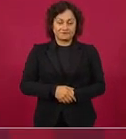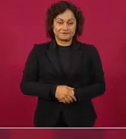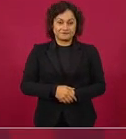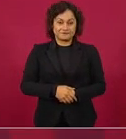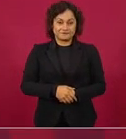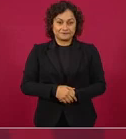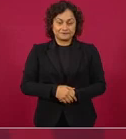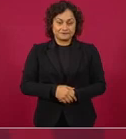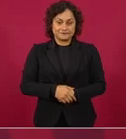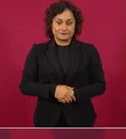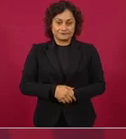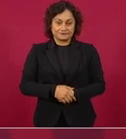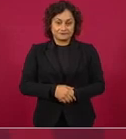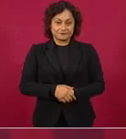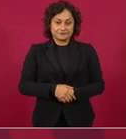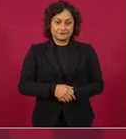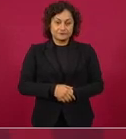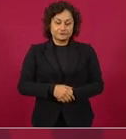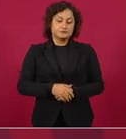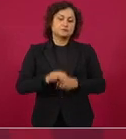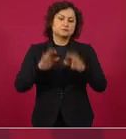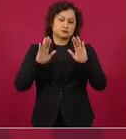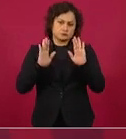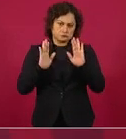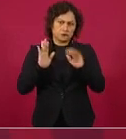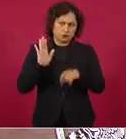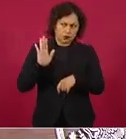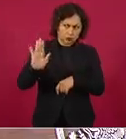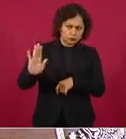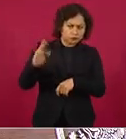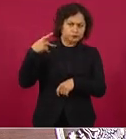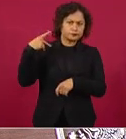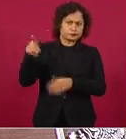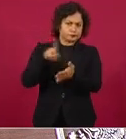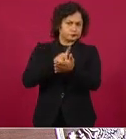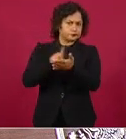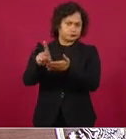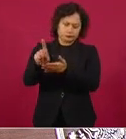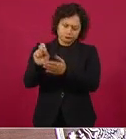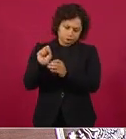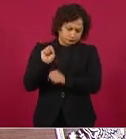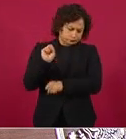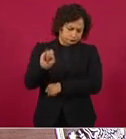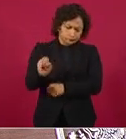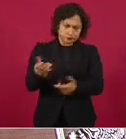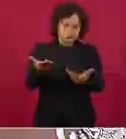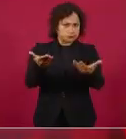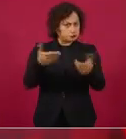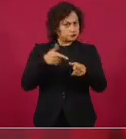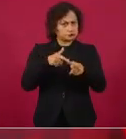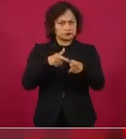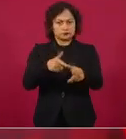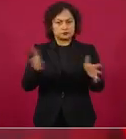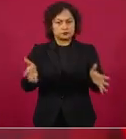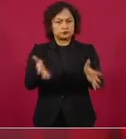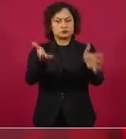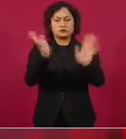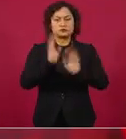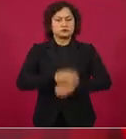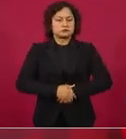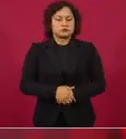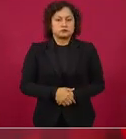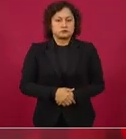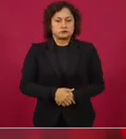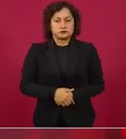Pero están en su derecho. Y adelante, vámonos, vámonos. Nada más